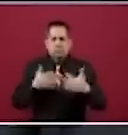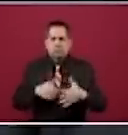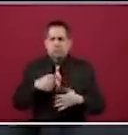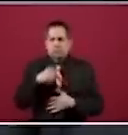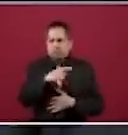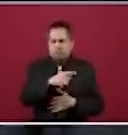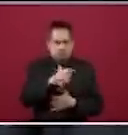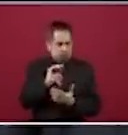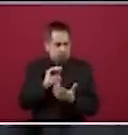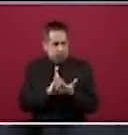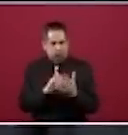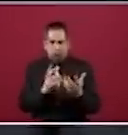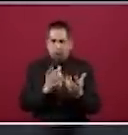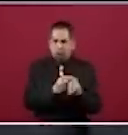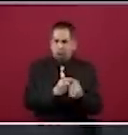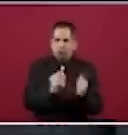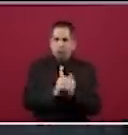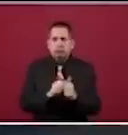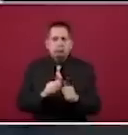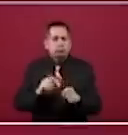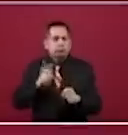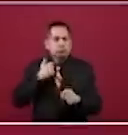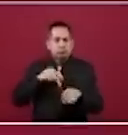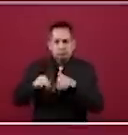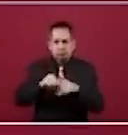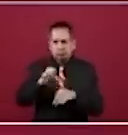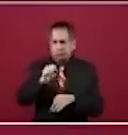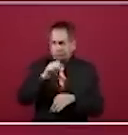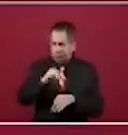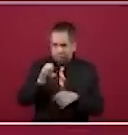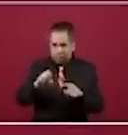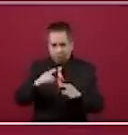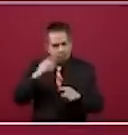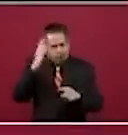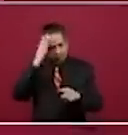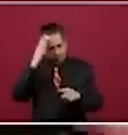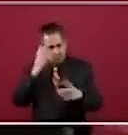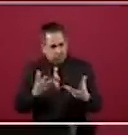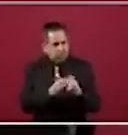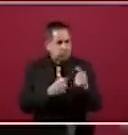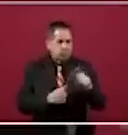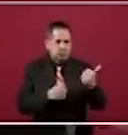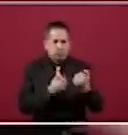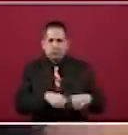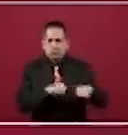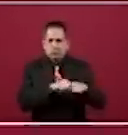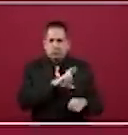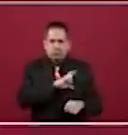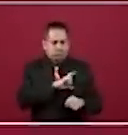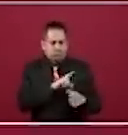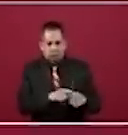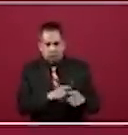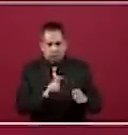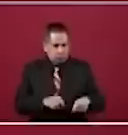se constituyó con trabajadores y líderes del ESME y se asoció con otra empresa privada, y